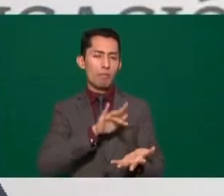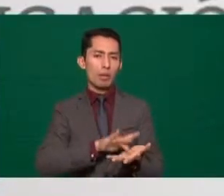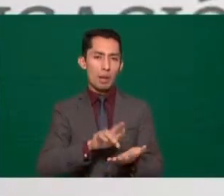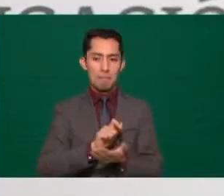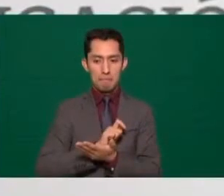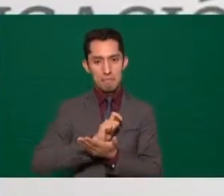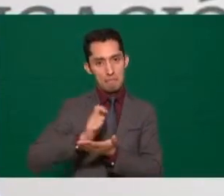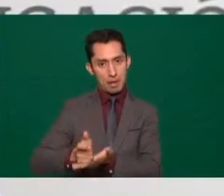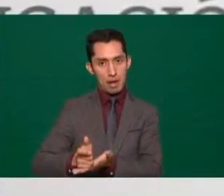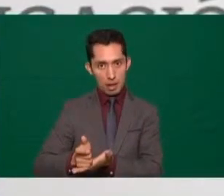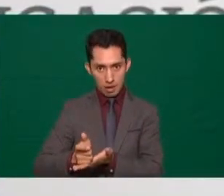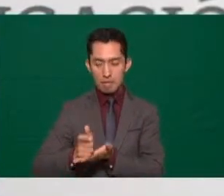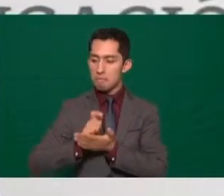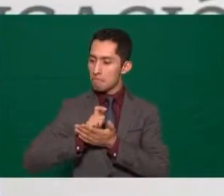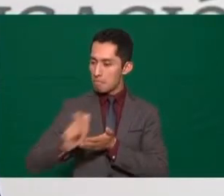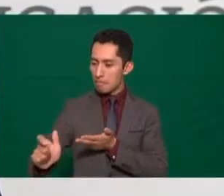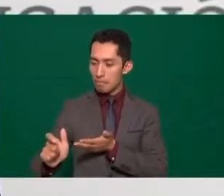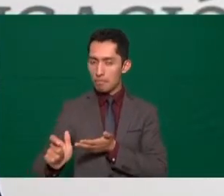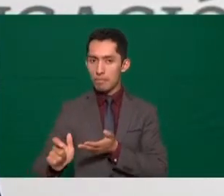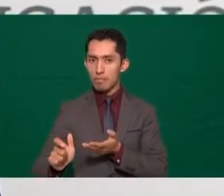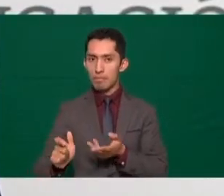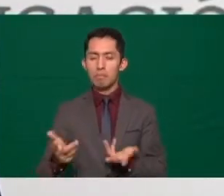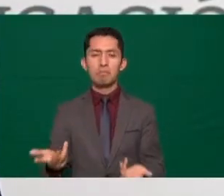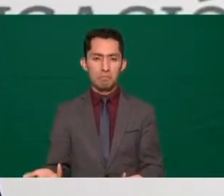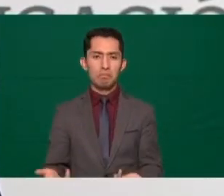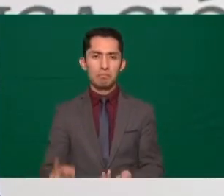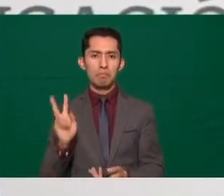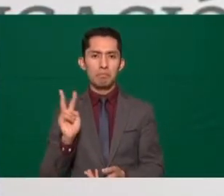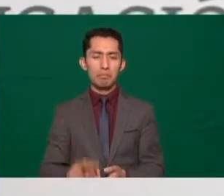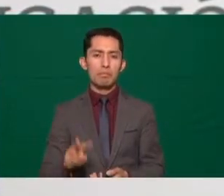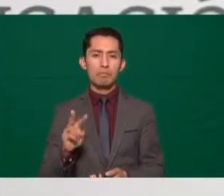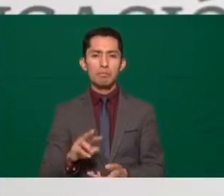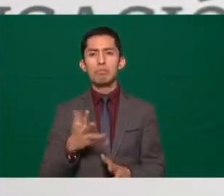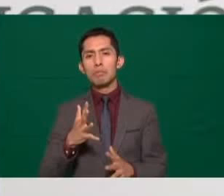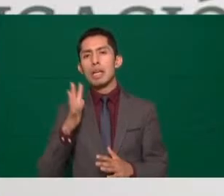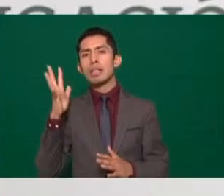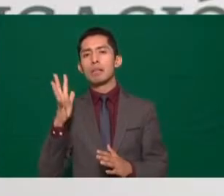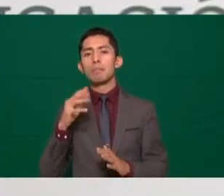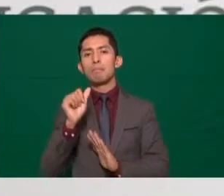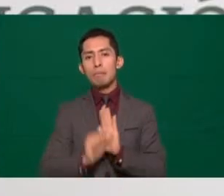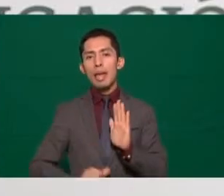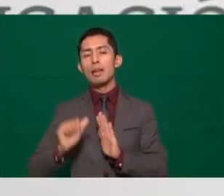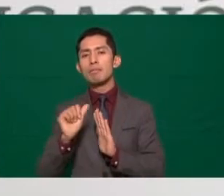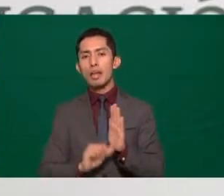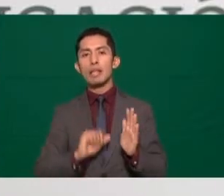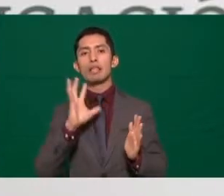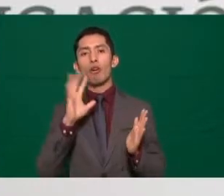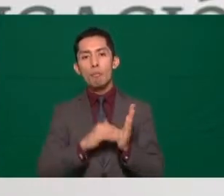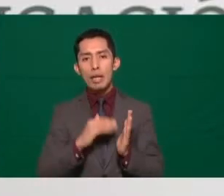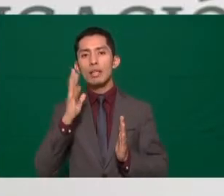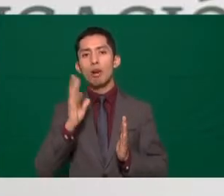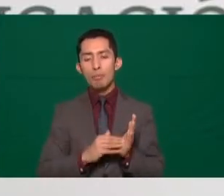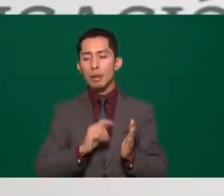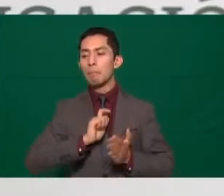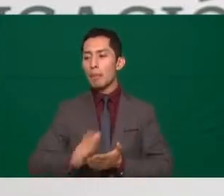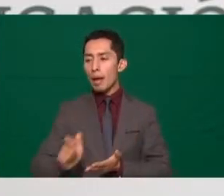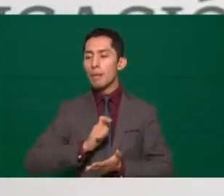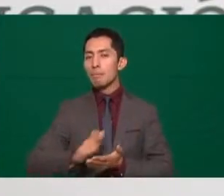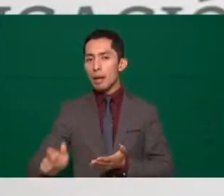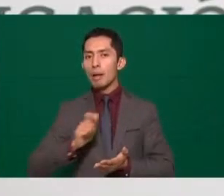pagar un jornal de 5.000 pesos mensuales. No es